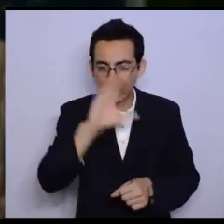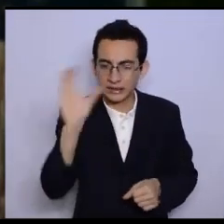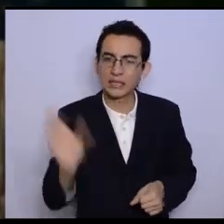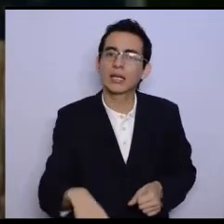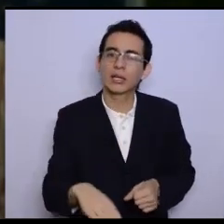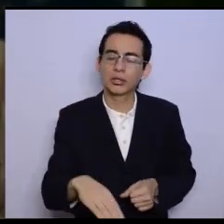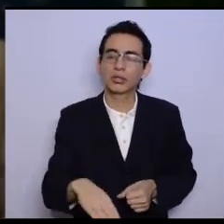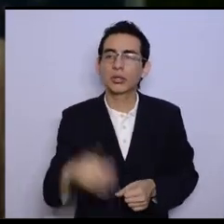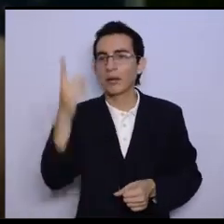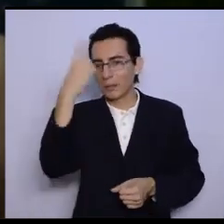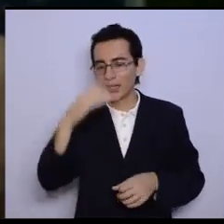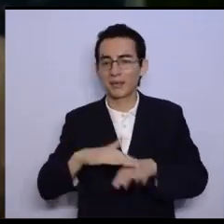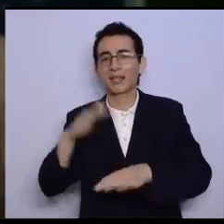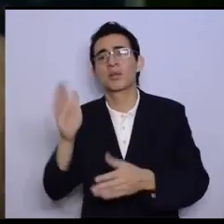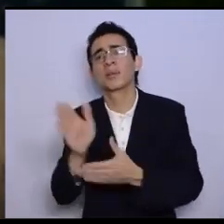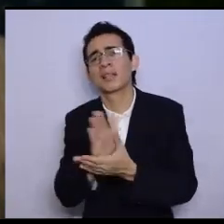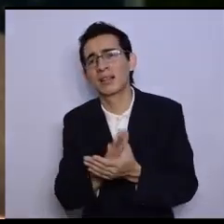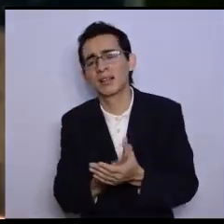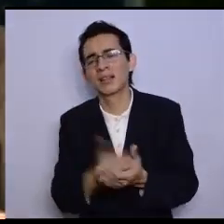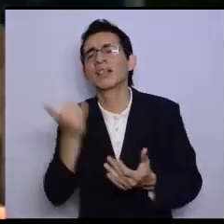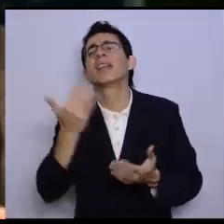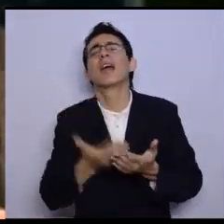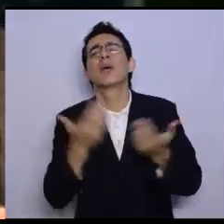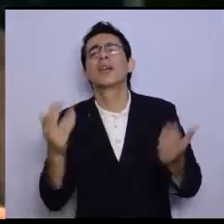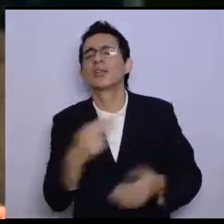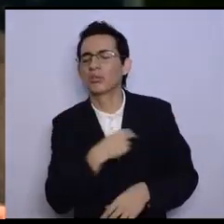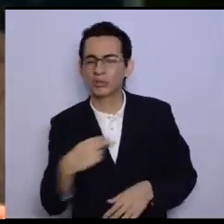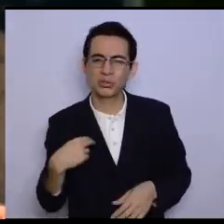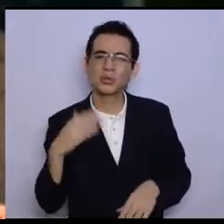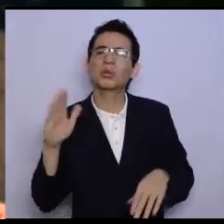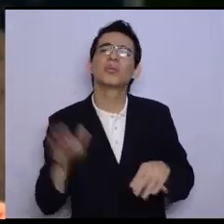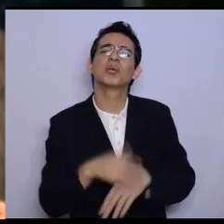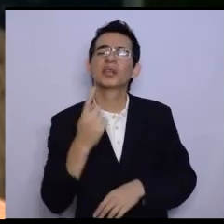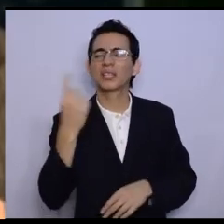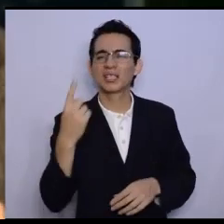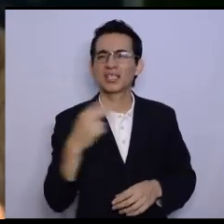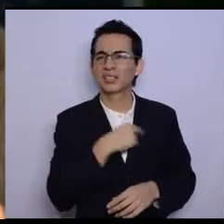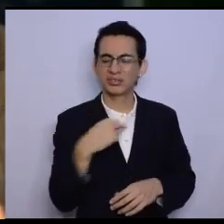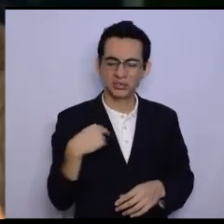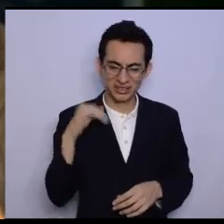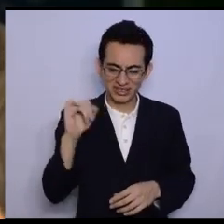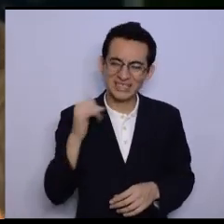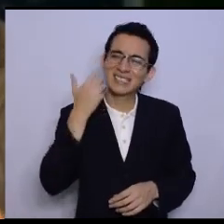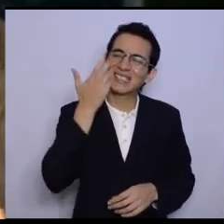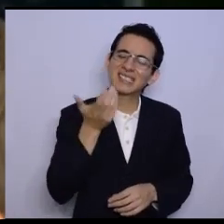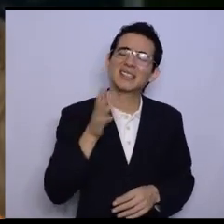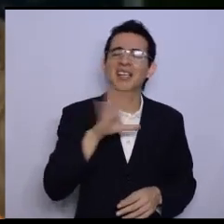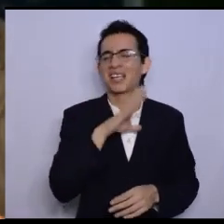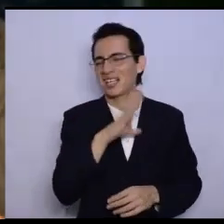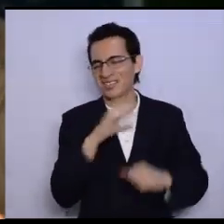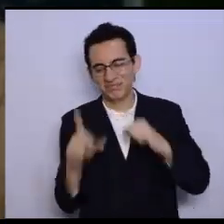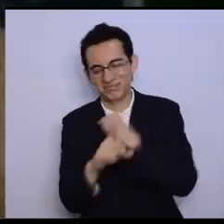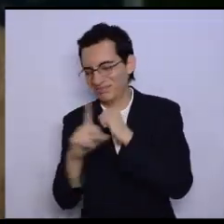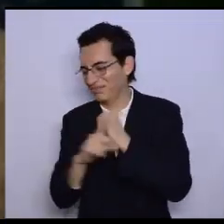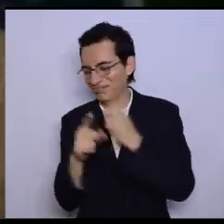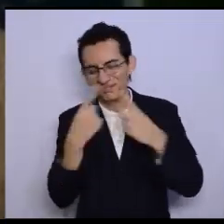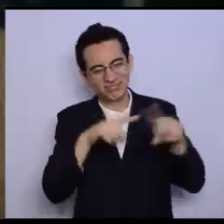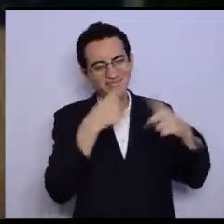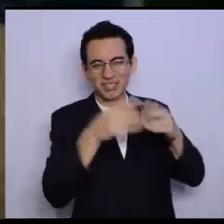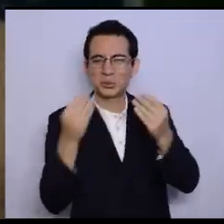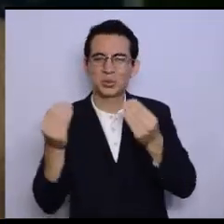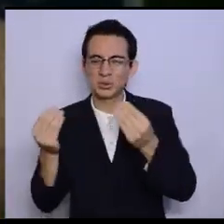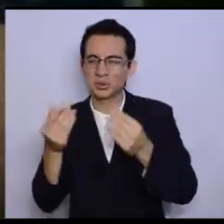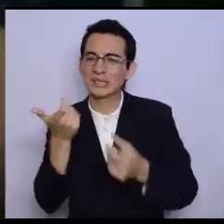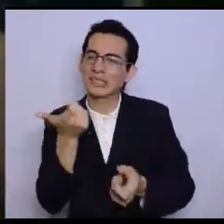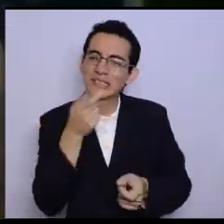nosotros, ¿para qué o por qué permite los aguijones que nos hacen sufrir? Llámale escasez, lo que sea. ¿Por qué los